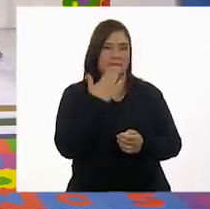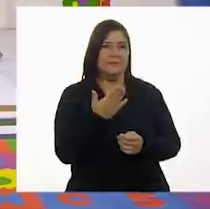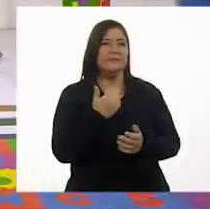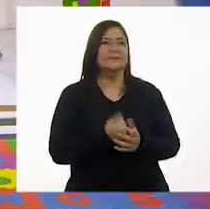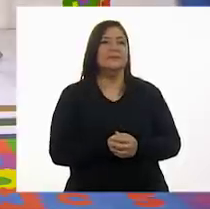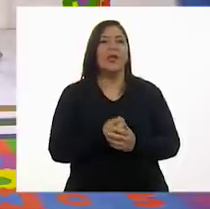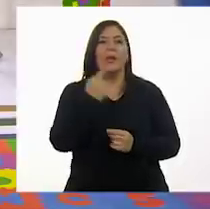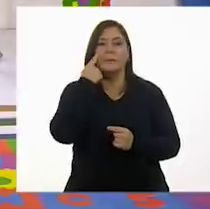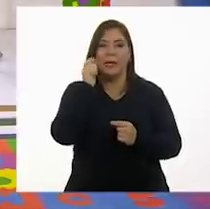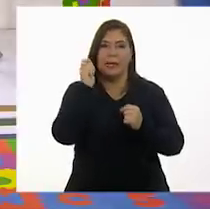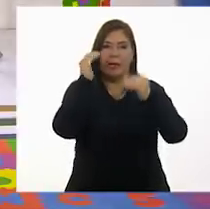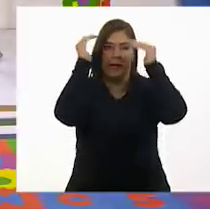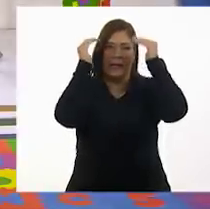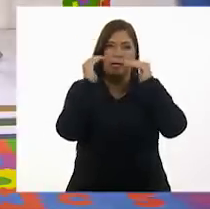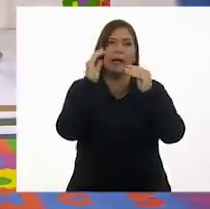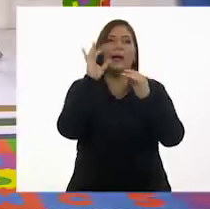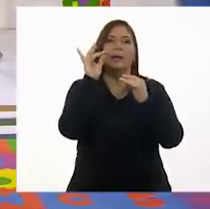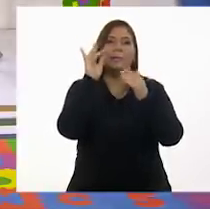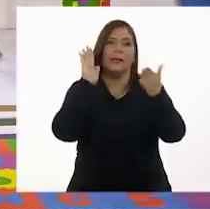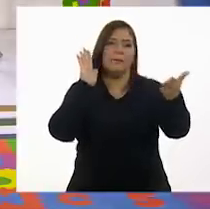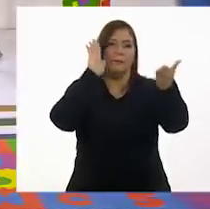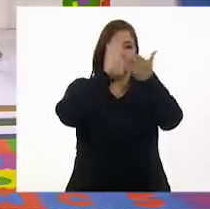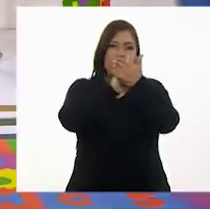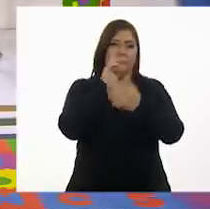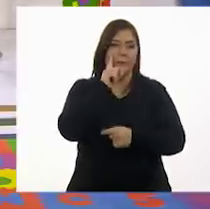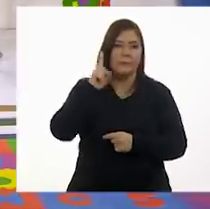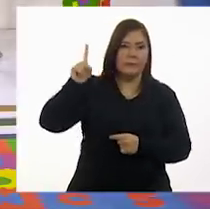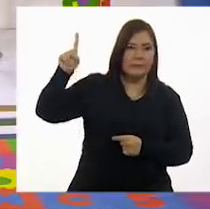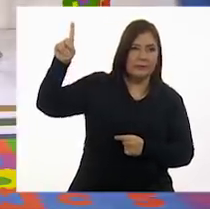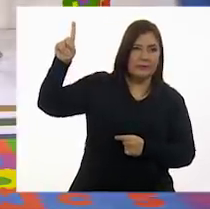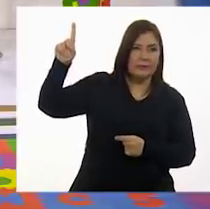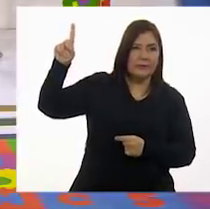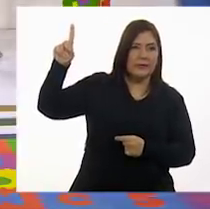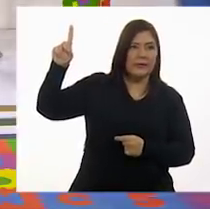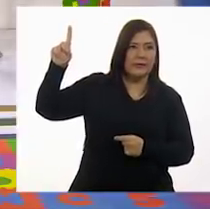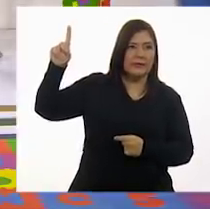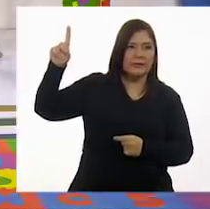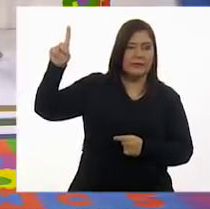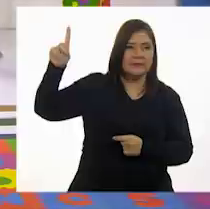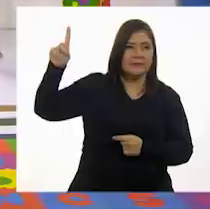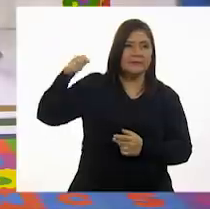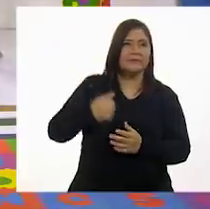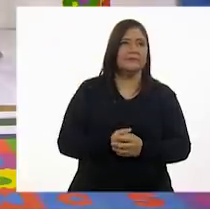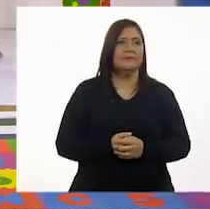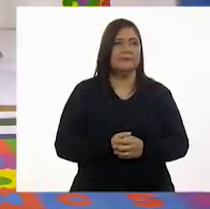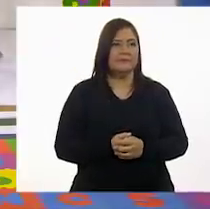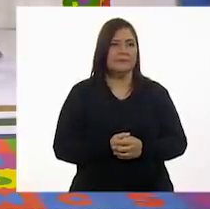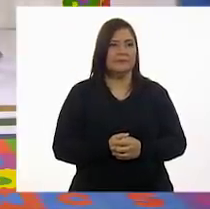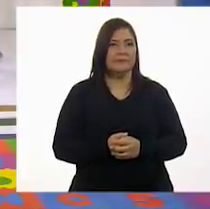vamos entonces a pegar nuestro cuerpo geométrico. ¿Lo vas a pegar? Vamos a pegarlo.